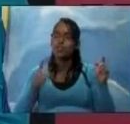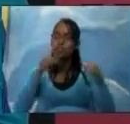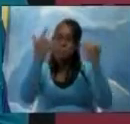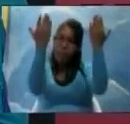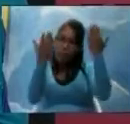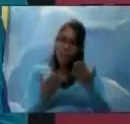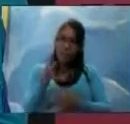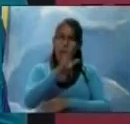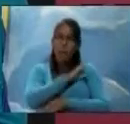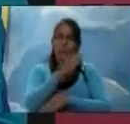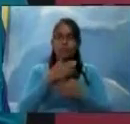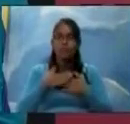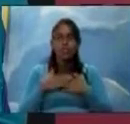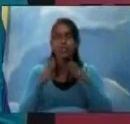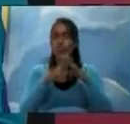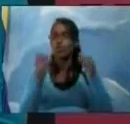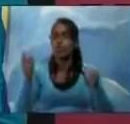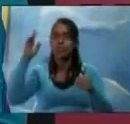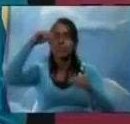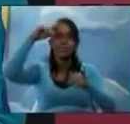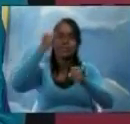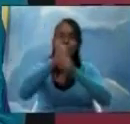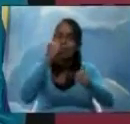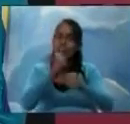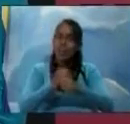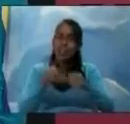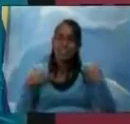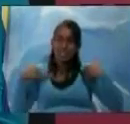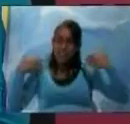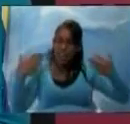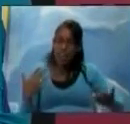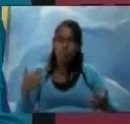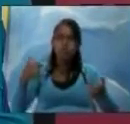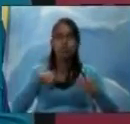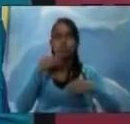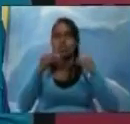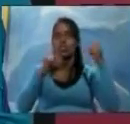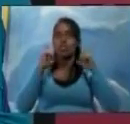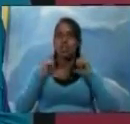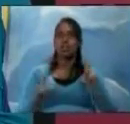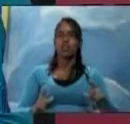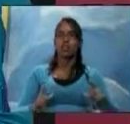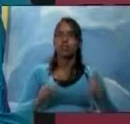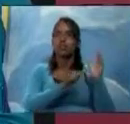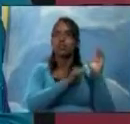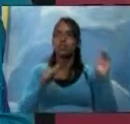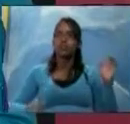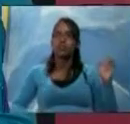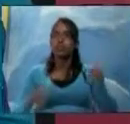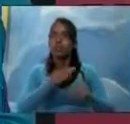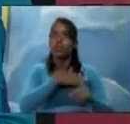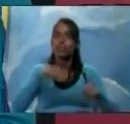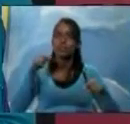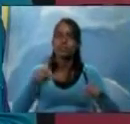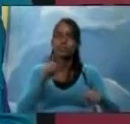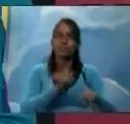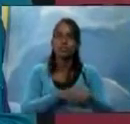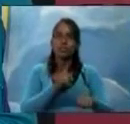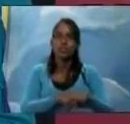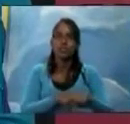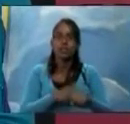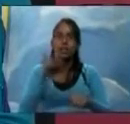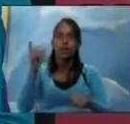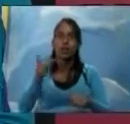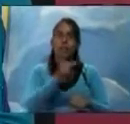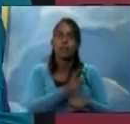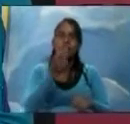mí, todos los que estáis trabajados y cargados, y yo os haré descansar. El Señor quiere que en estos momentos, en estos últimos tiempos, las